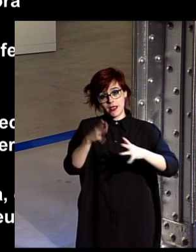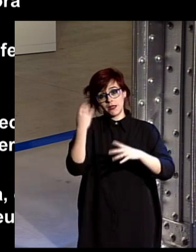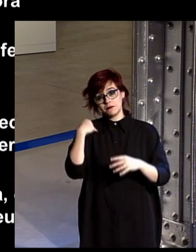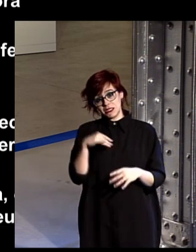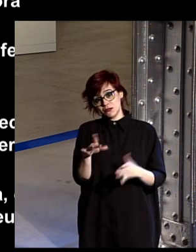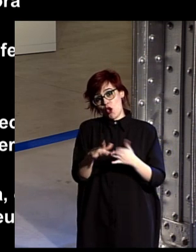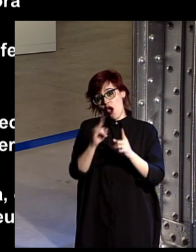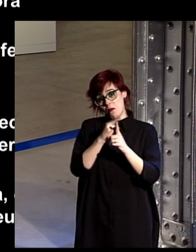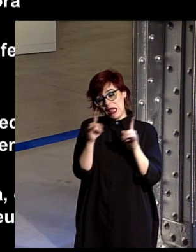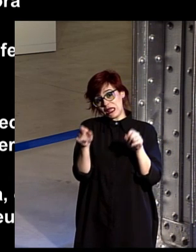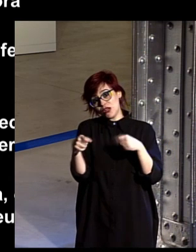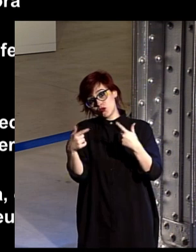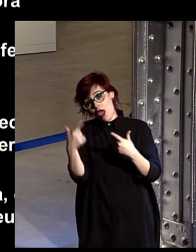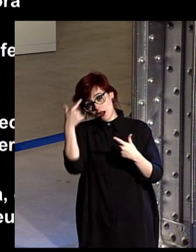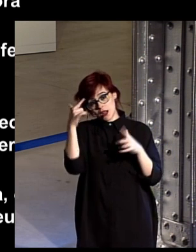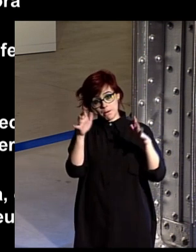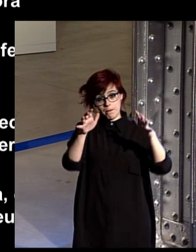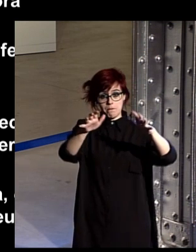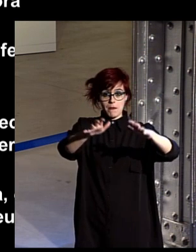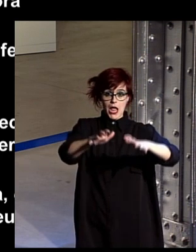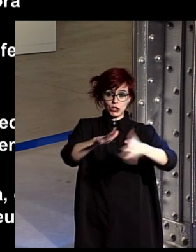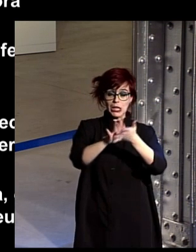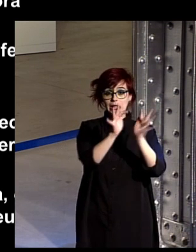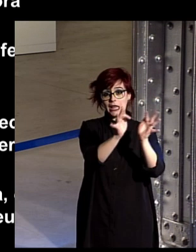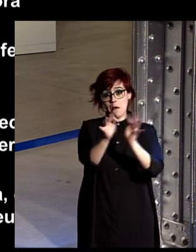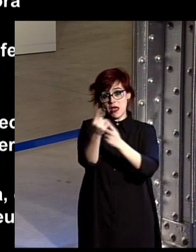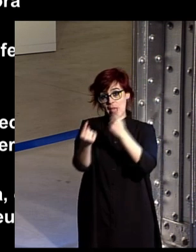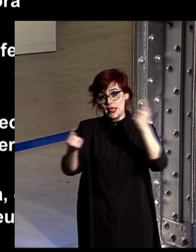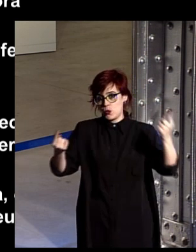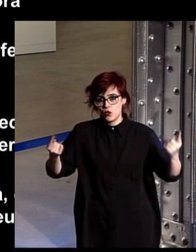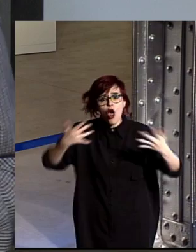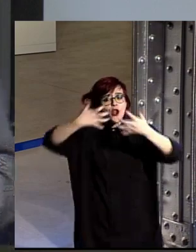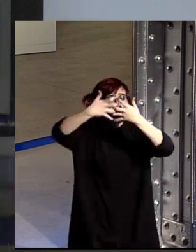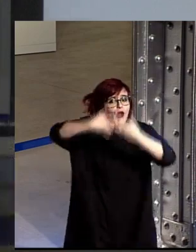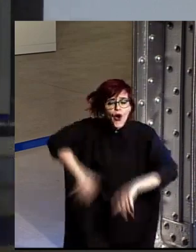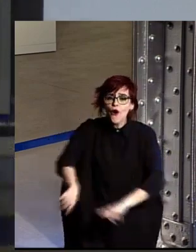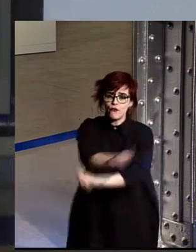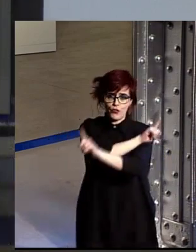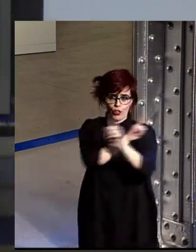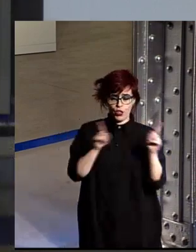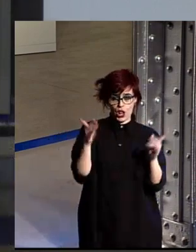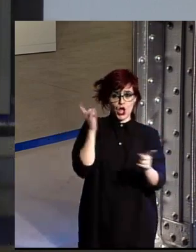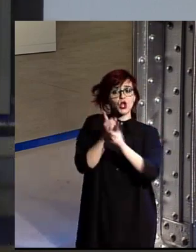stevia, ni la imposición de manos, ni las pseudoterapias que cada uno prefiera. Eso nunca va a funcionar contra los virus.